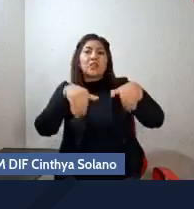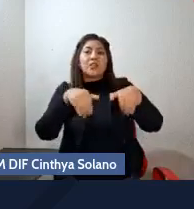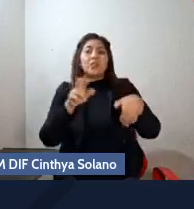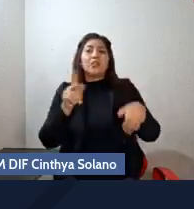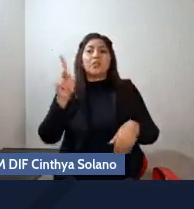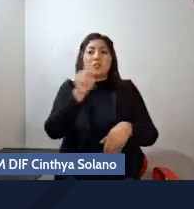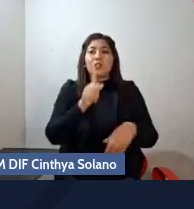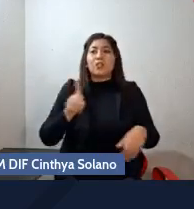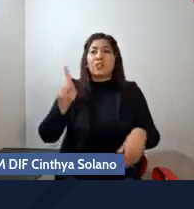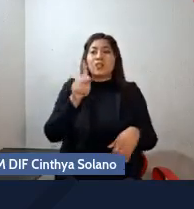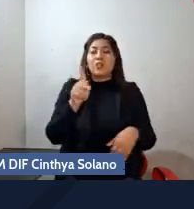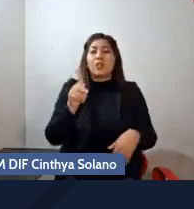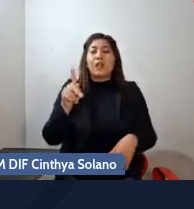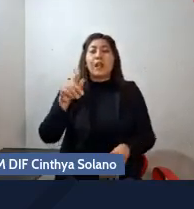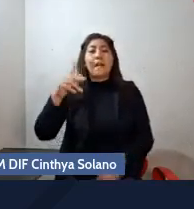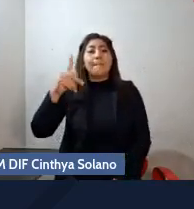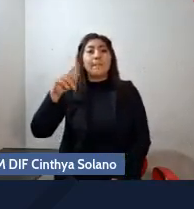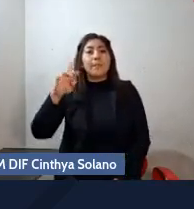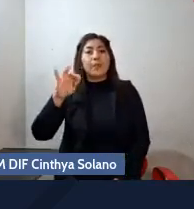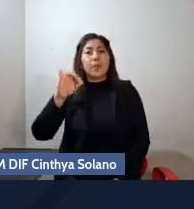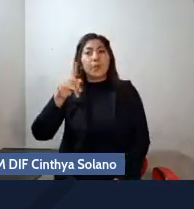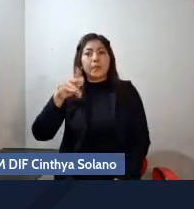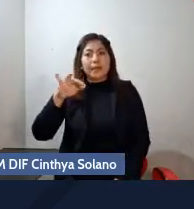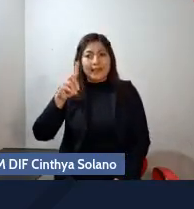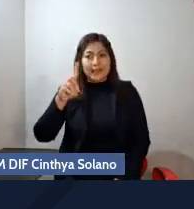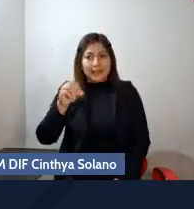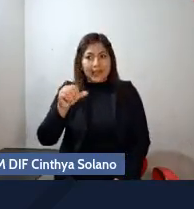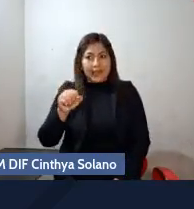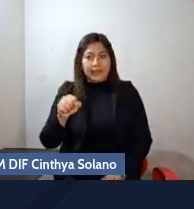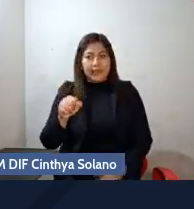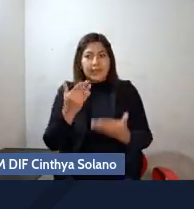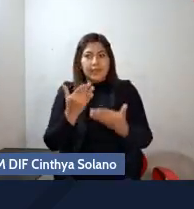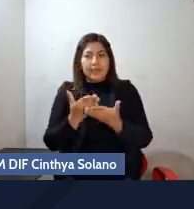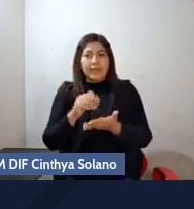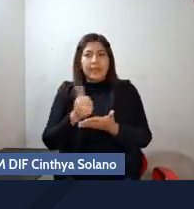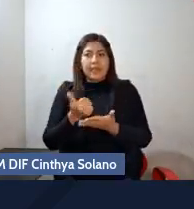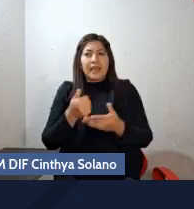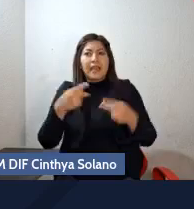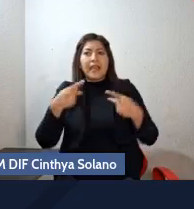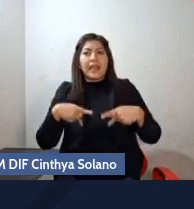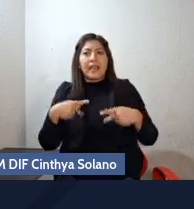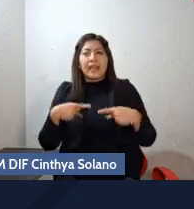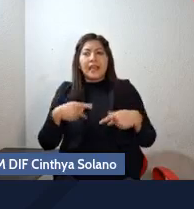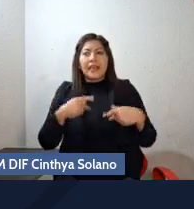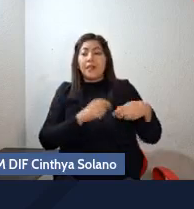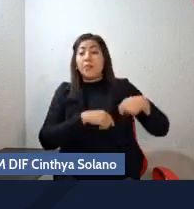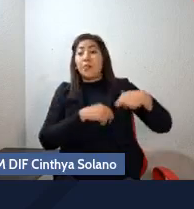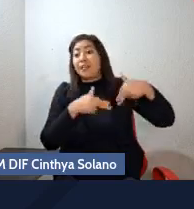titular, ya no él quien le heredó de manera privada ese inmueble.